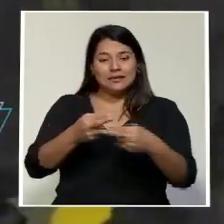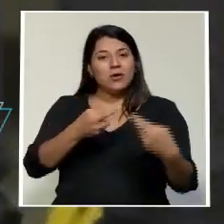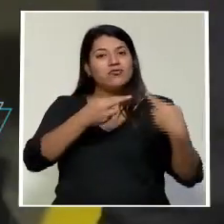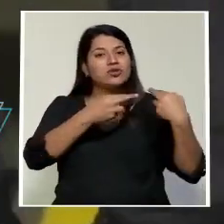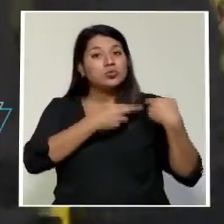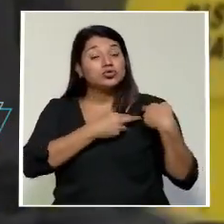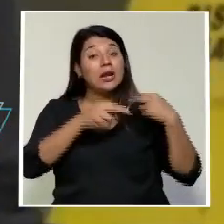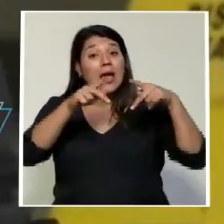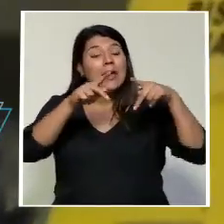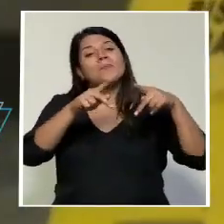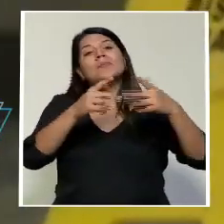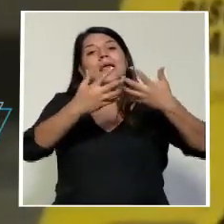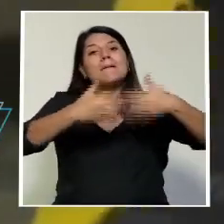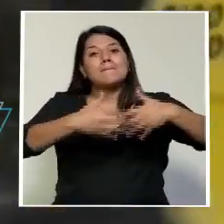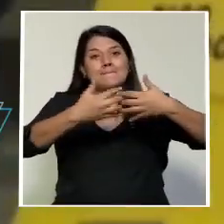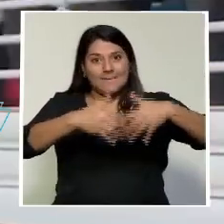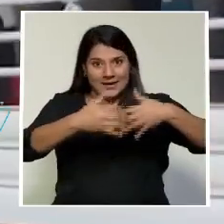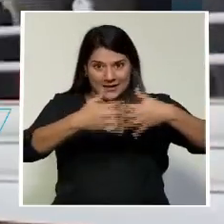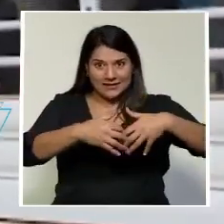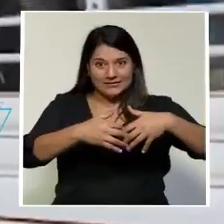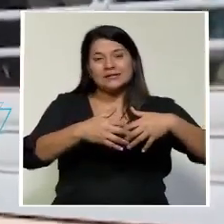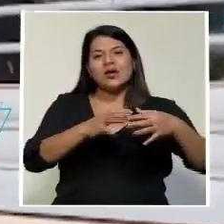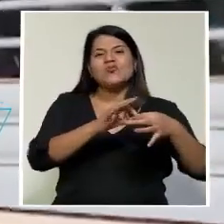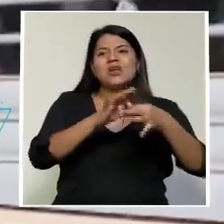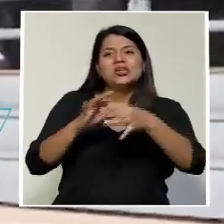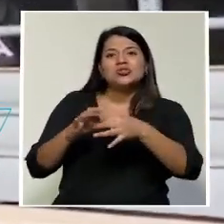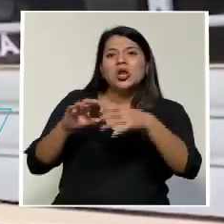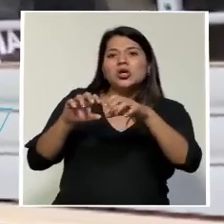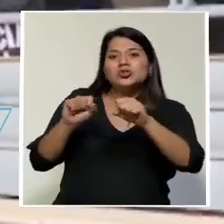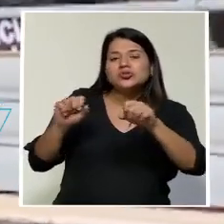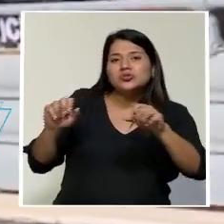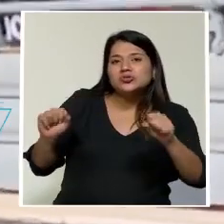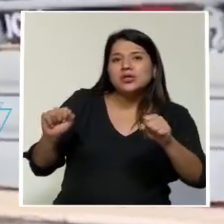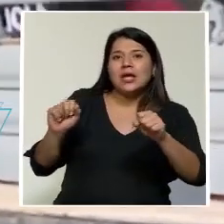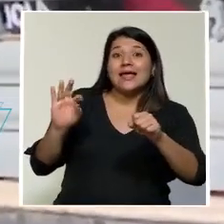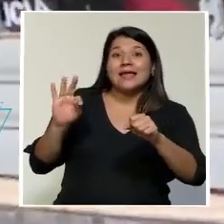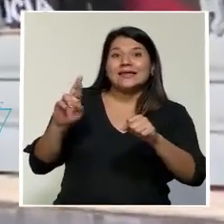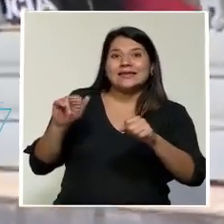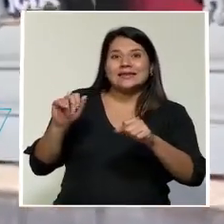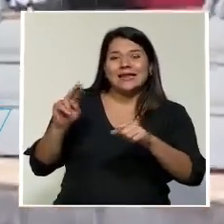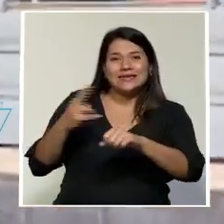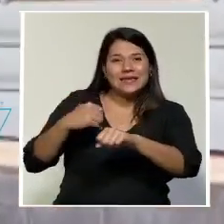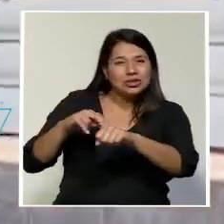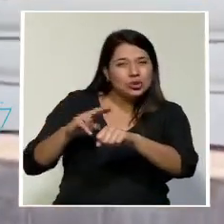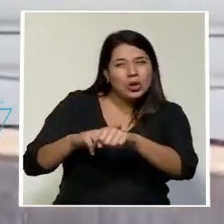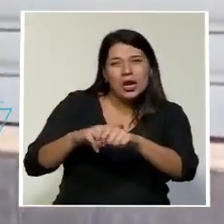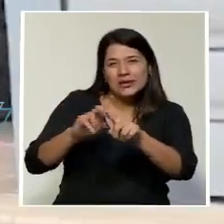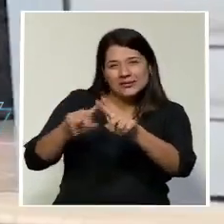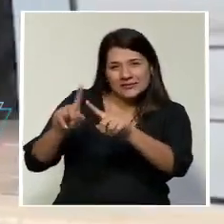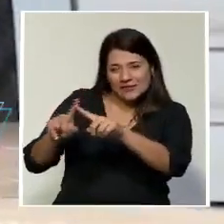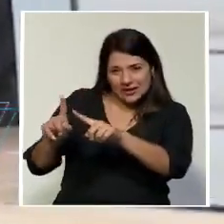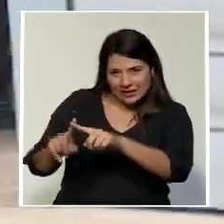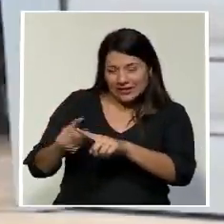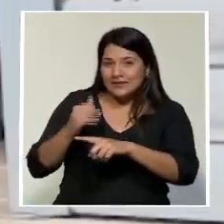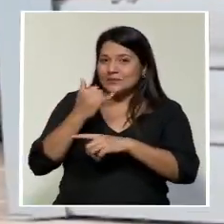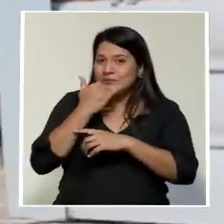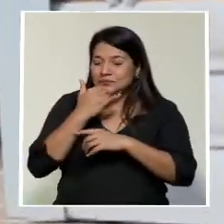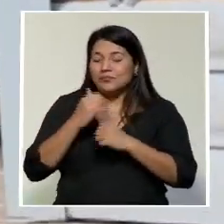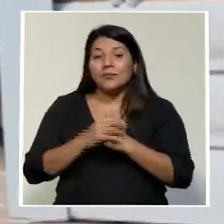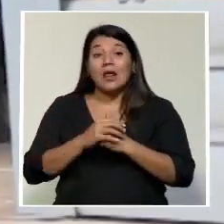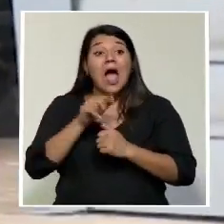las personas jurídicas sobre cohecho doméstico, soborno transnacional y otros delitos. En esta norma se investiga la responsabilidad penal